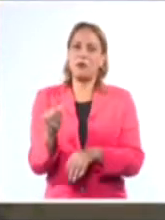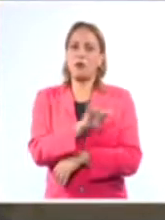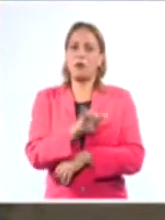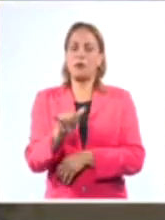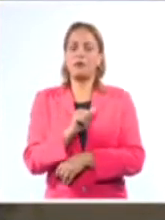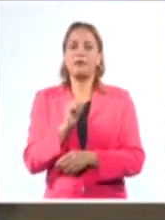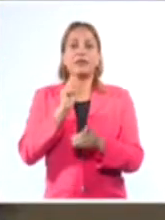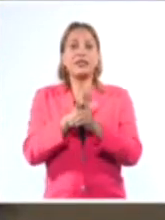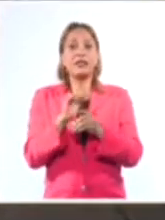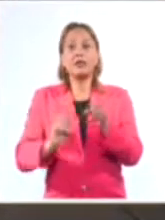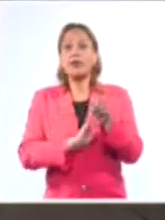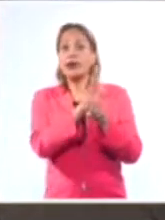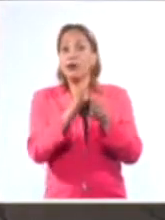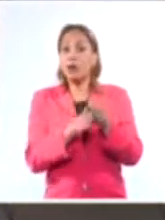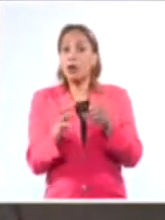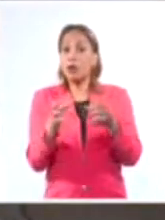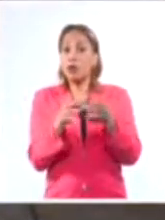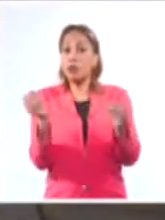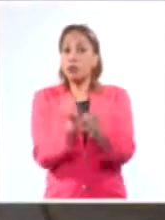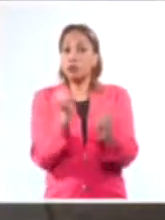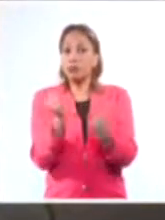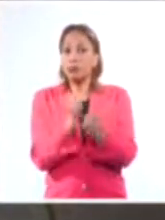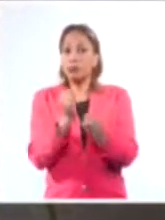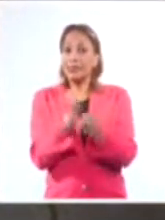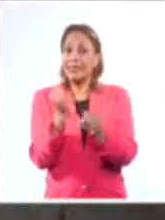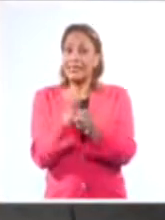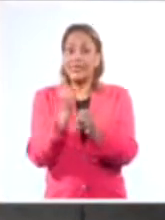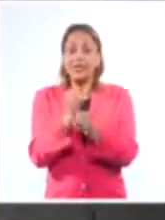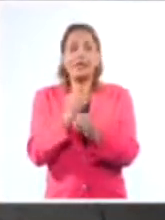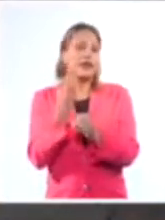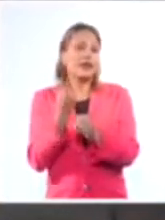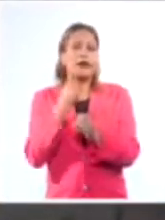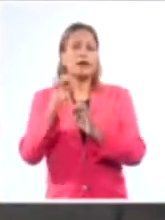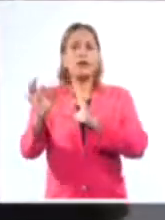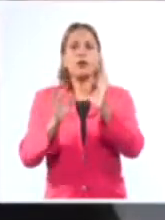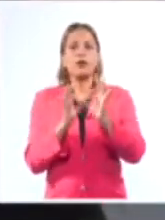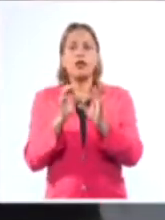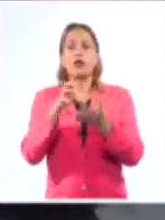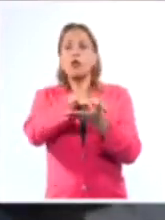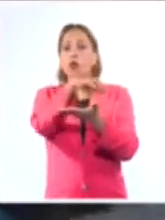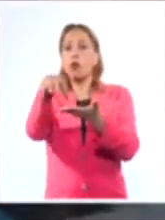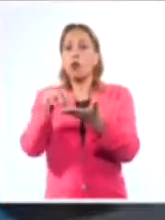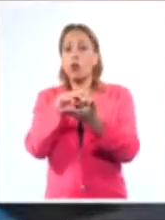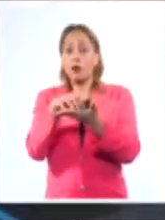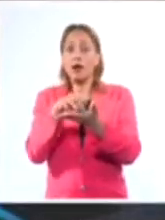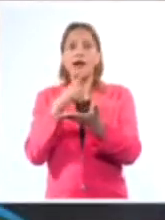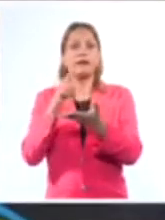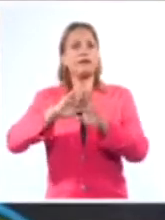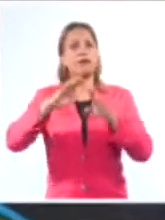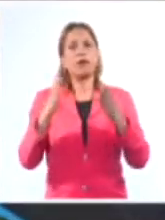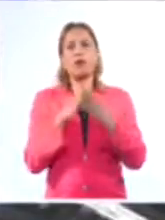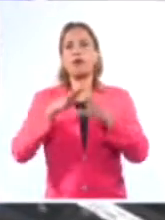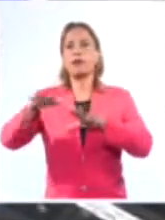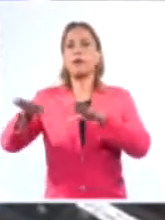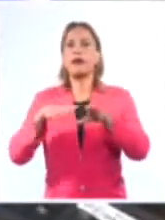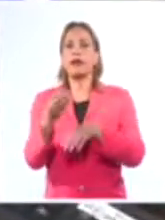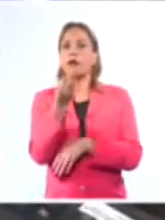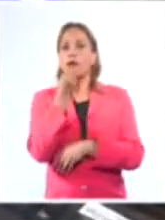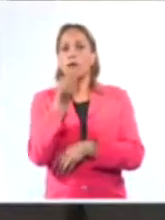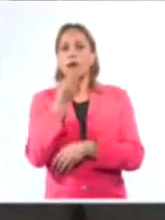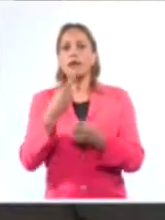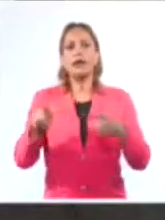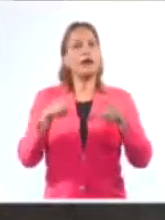el inicio de la pandemia, este colectivo trabajó sin descanso en el cuidado de las áreas verdes, la logística, la preparación de la comida, la